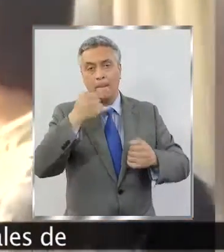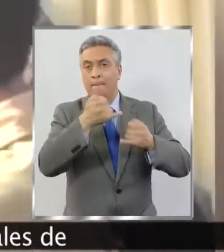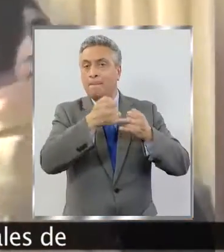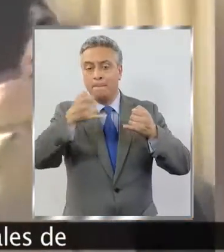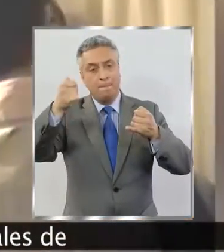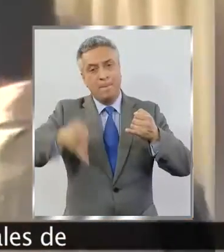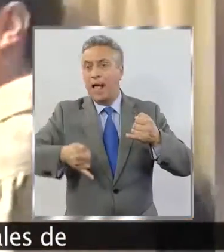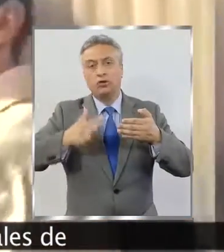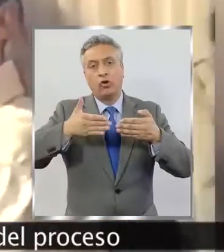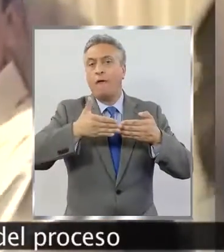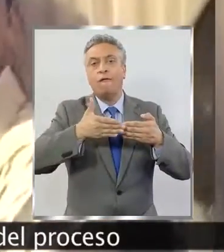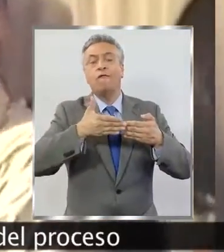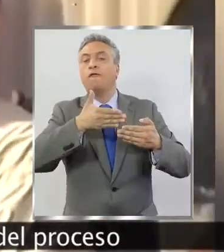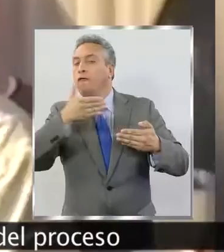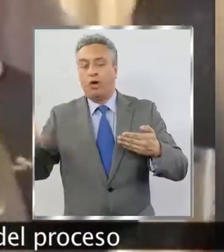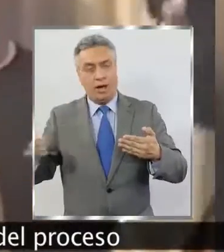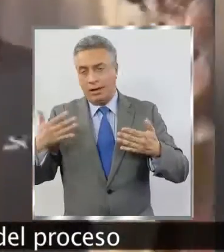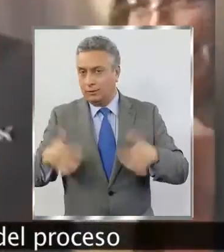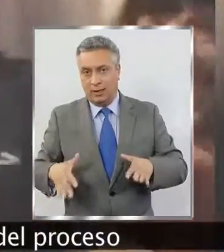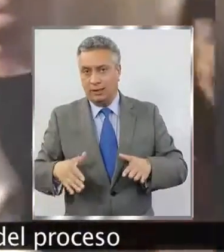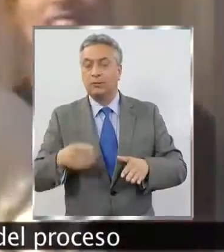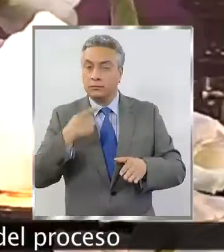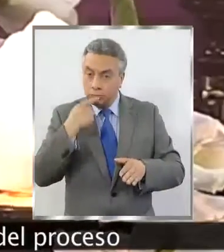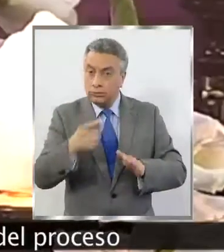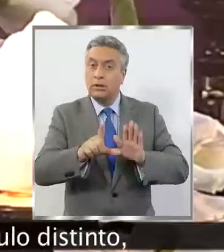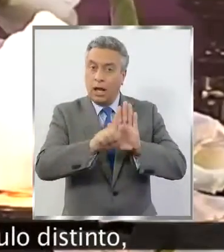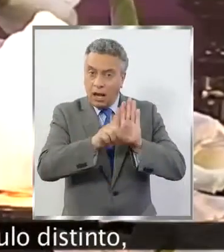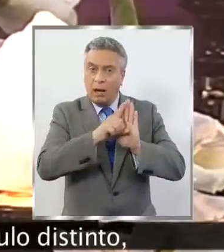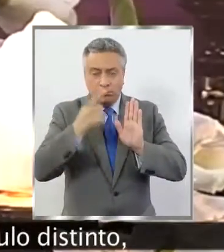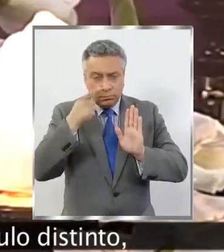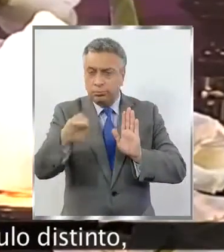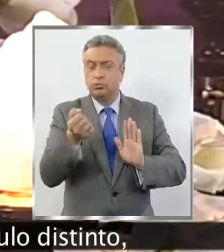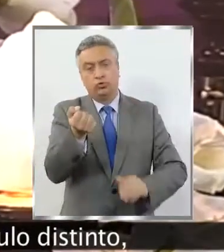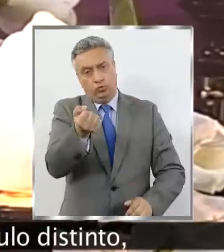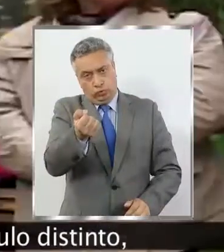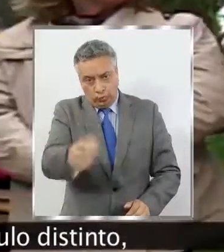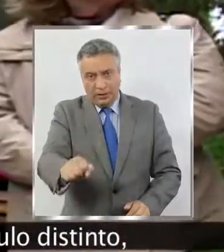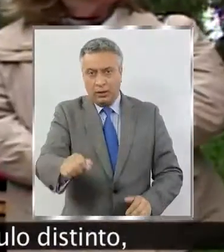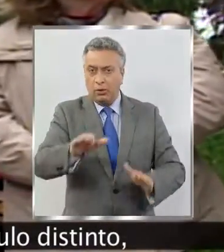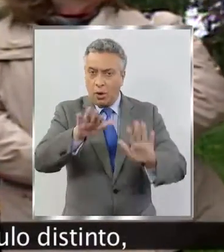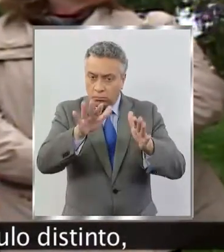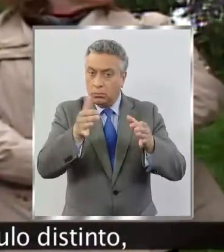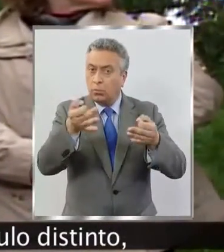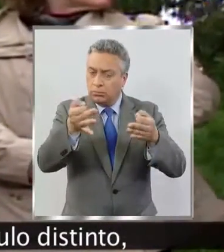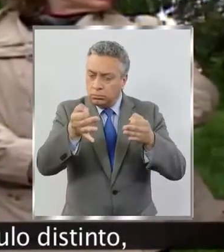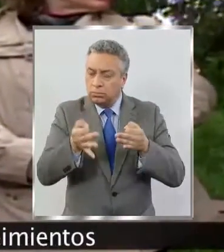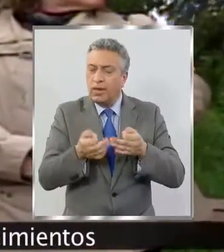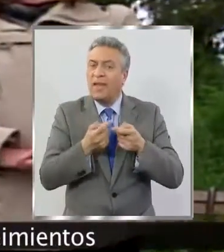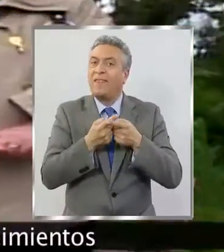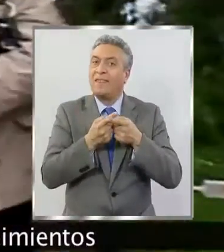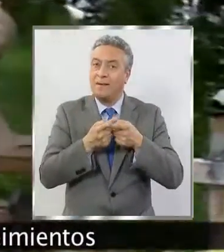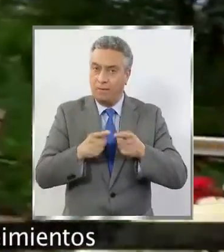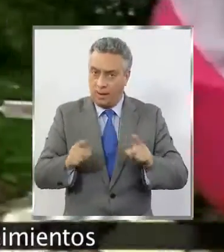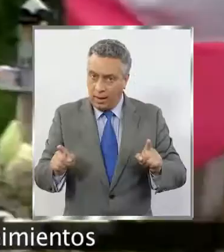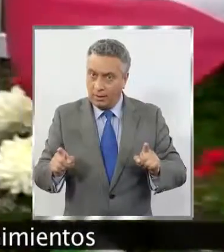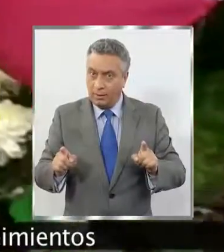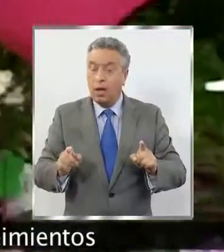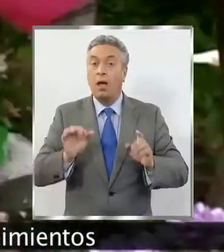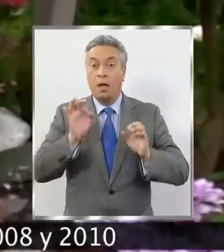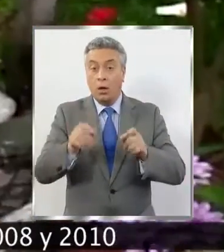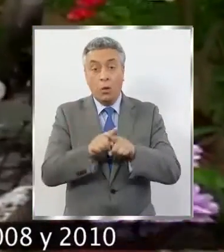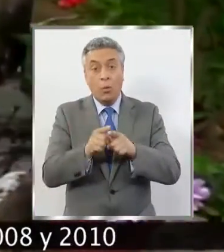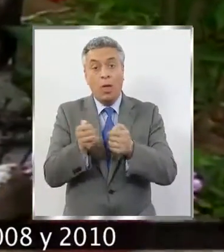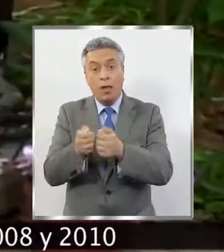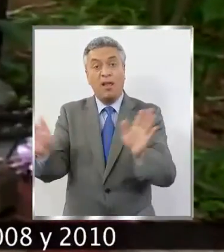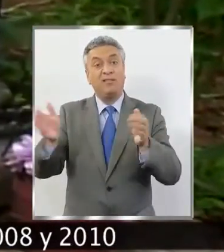ley contempla causales de interrupción y suspensión del proceso que podrían generar un cálculo distinto. De esta forma, los